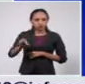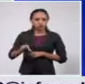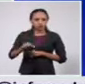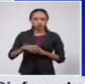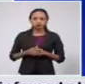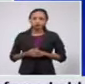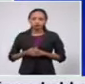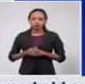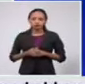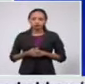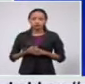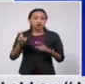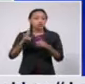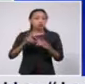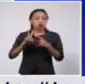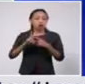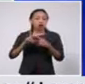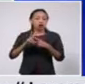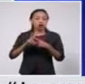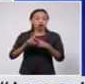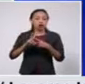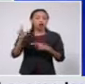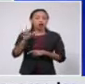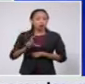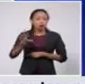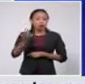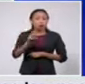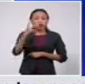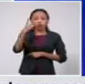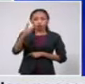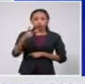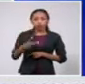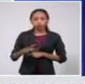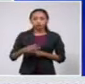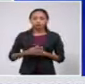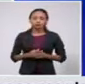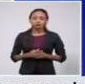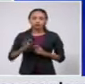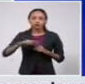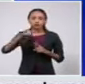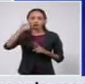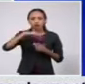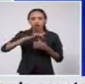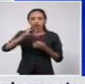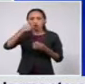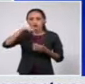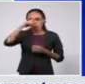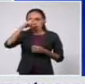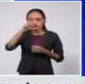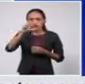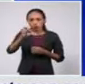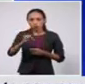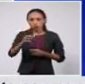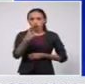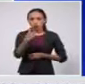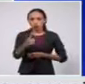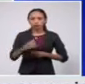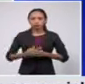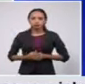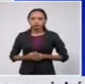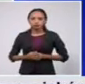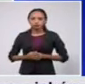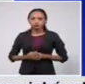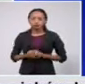y Cabaiguán con 2 cada uno, y Tahuasco 1 en este municipio. Ciego de